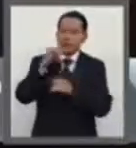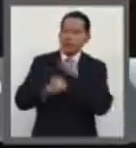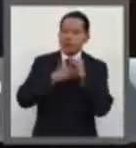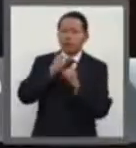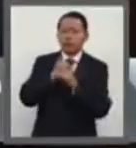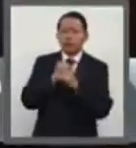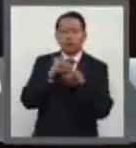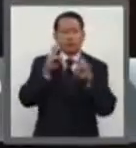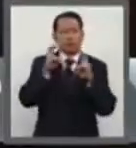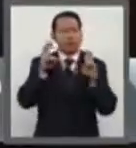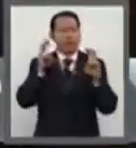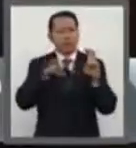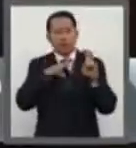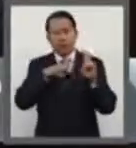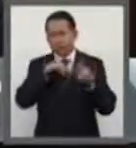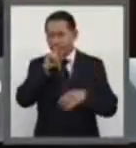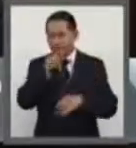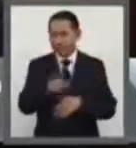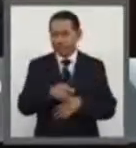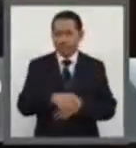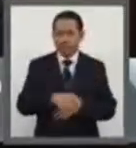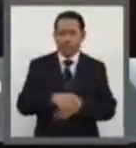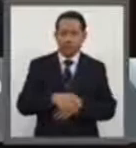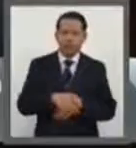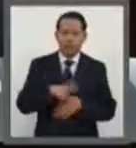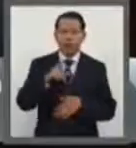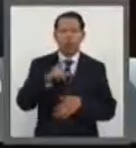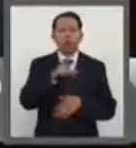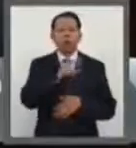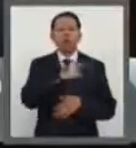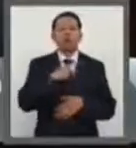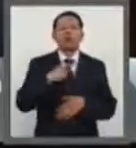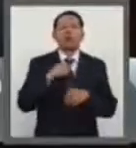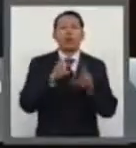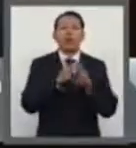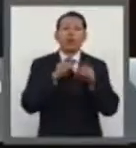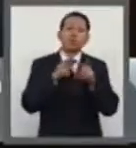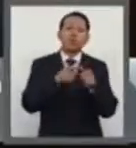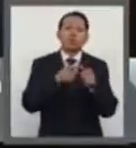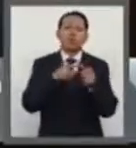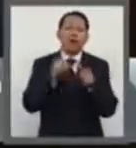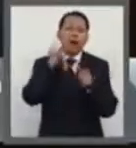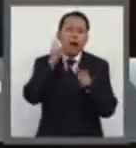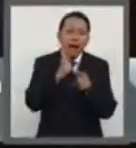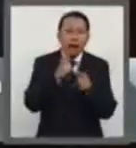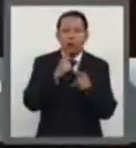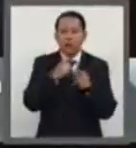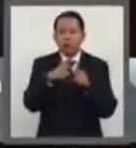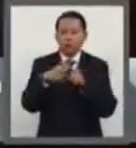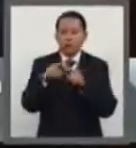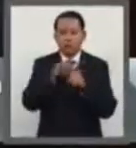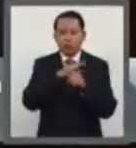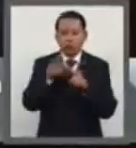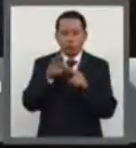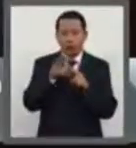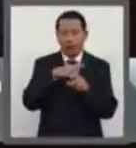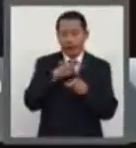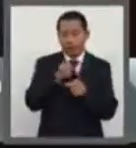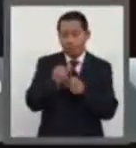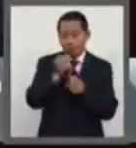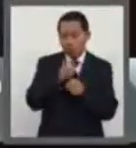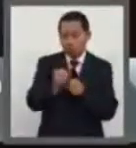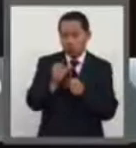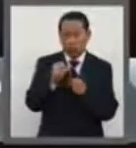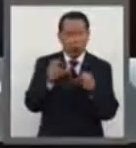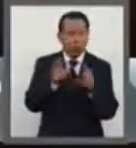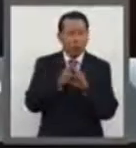internacional en la materia. No dejemos ningún resquicio para que esta tortura vuelva de